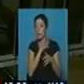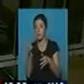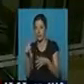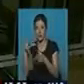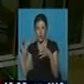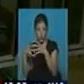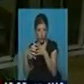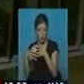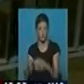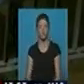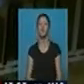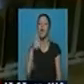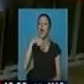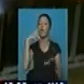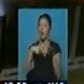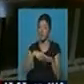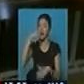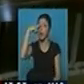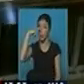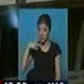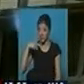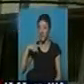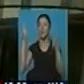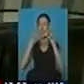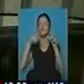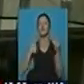Nos vamos a la pausa, última pausa en Televisión Pública